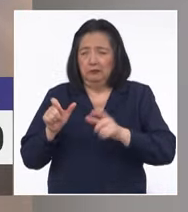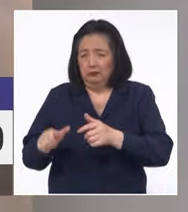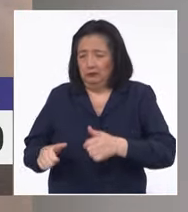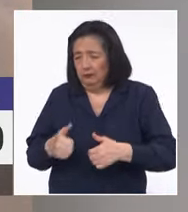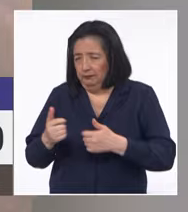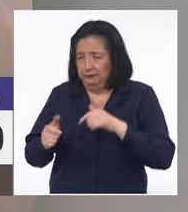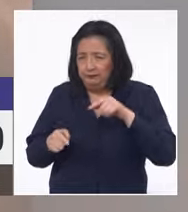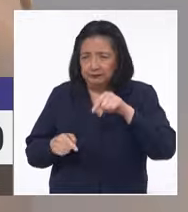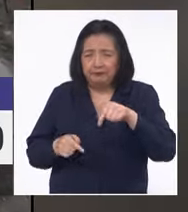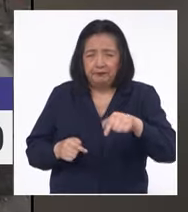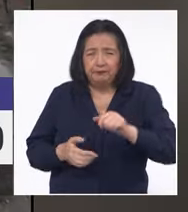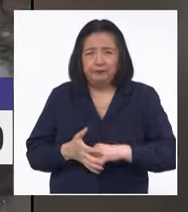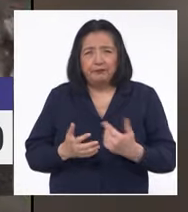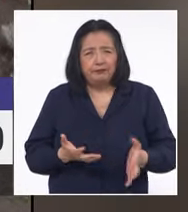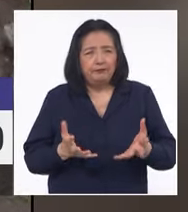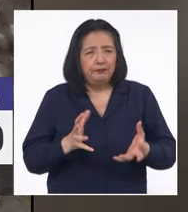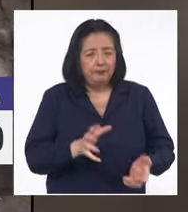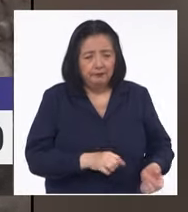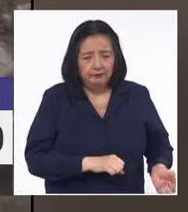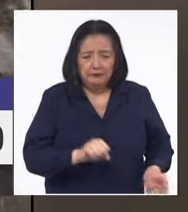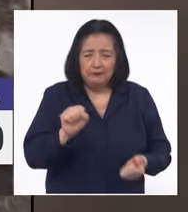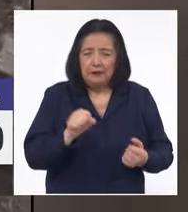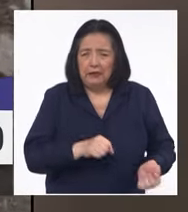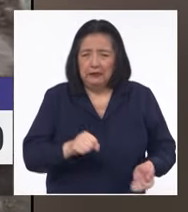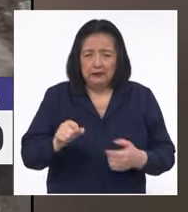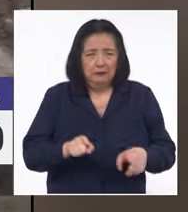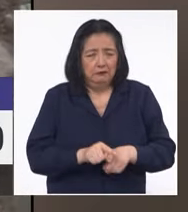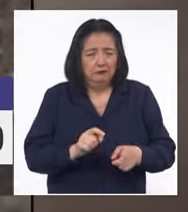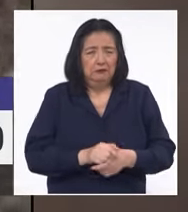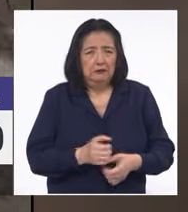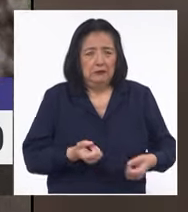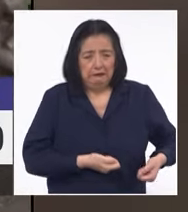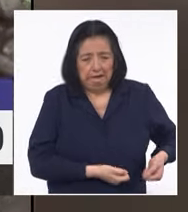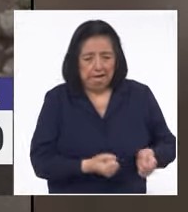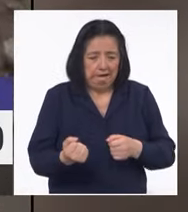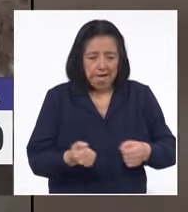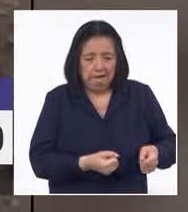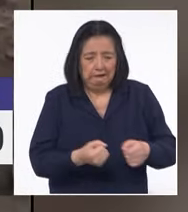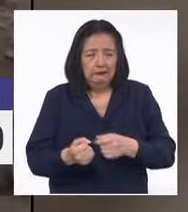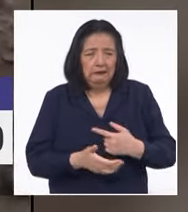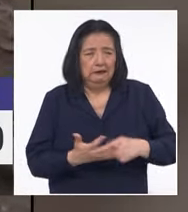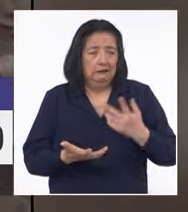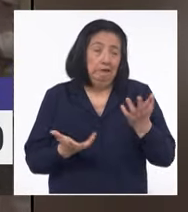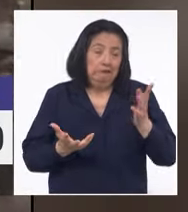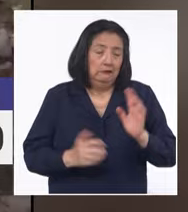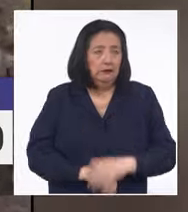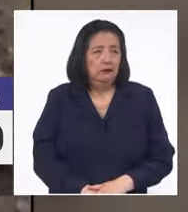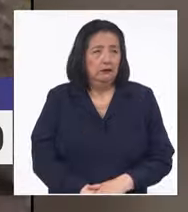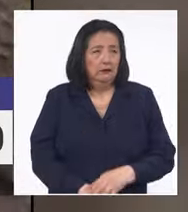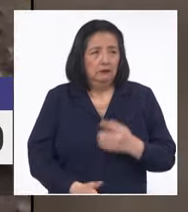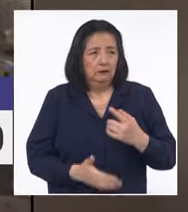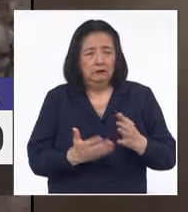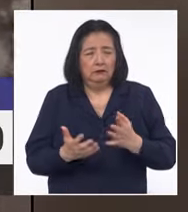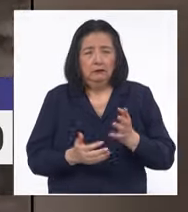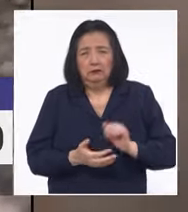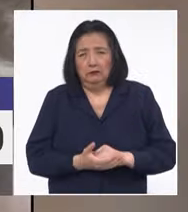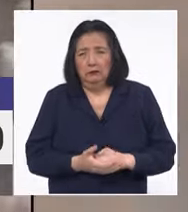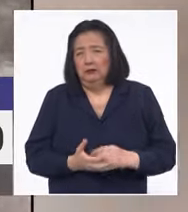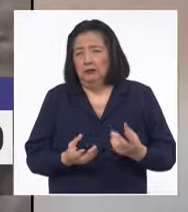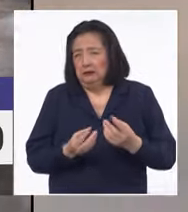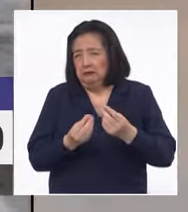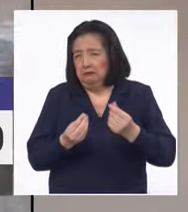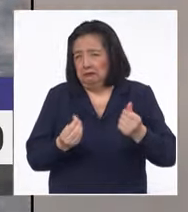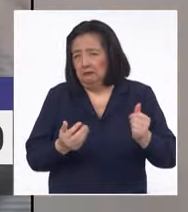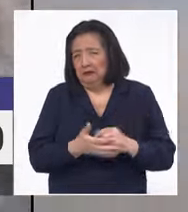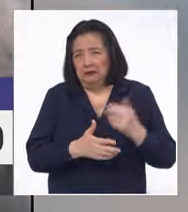estaban con baldes, con palanas, incluso tratando de quitar parte de lo que había sido un poco de lodo